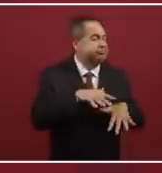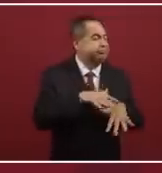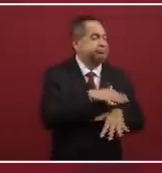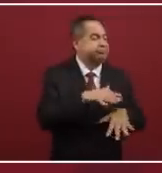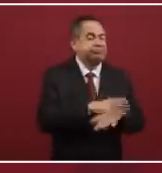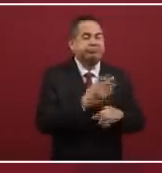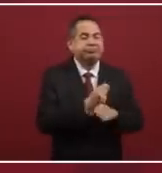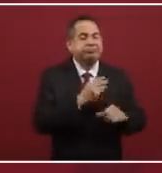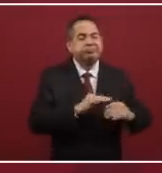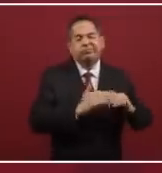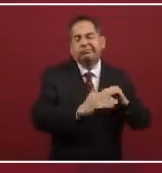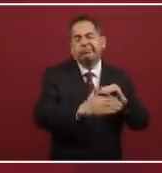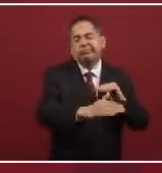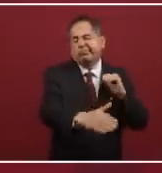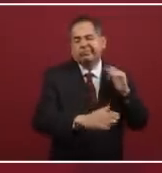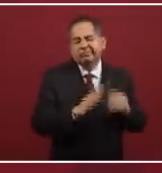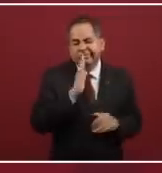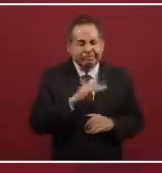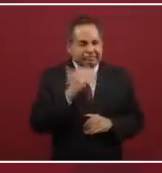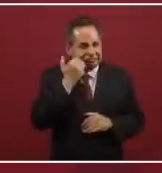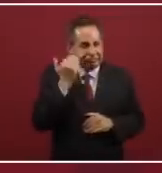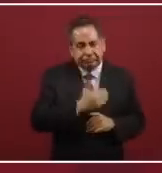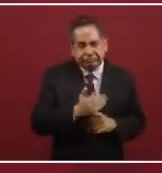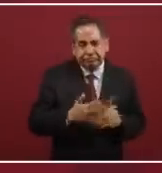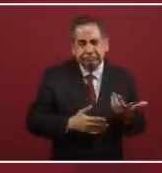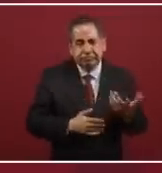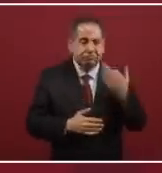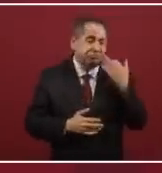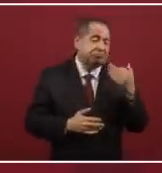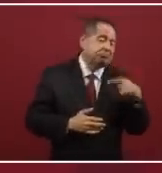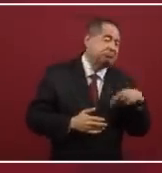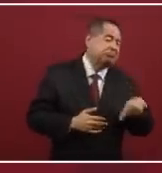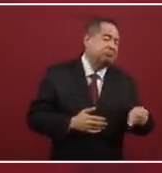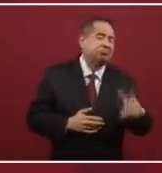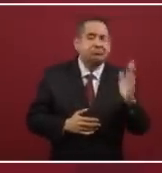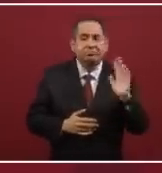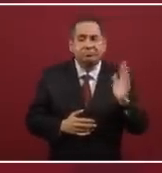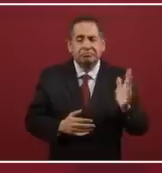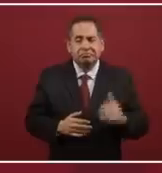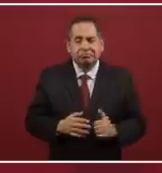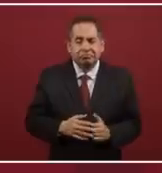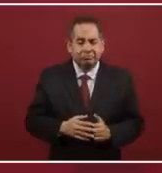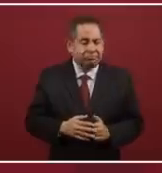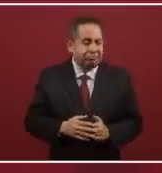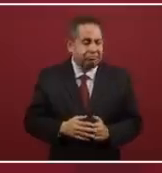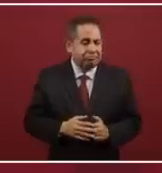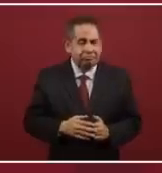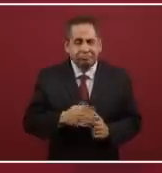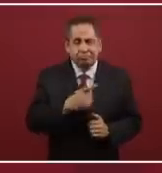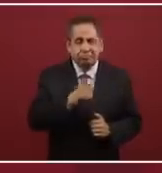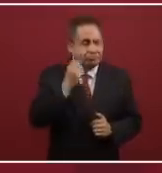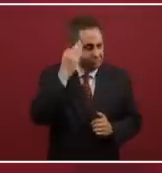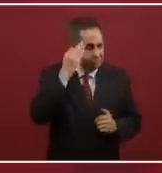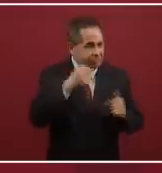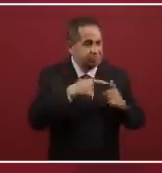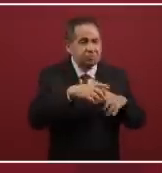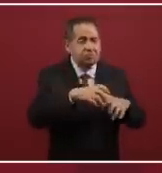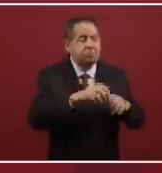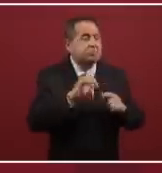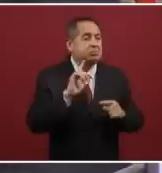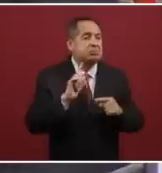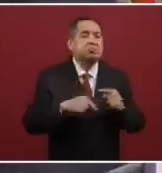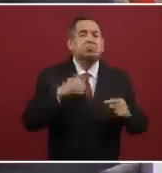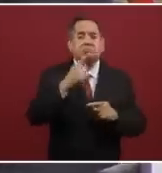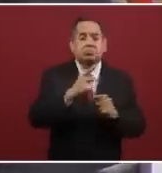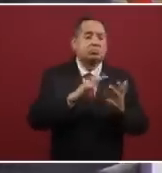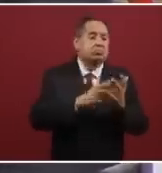caminos que solo duraban la primera temporada de lluvia